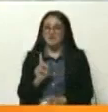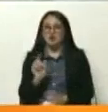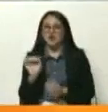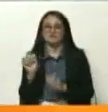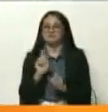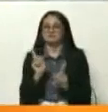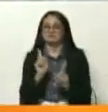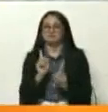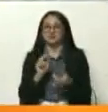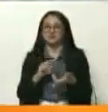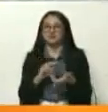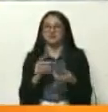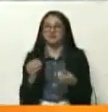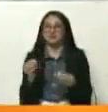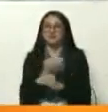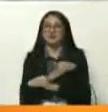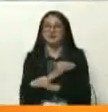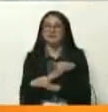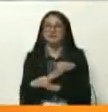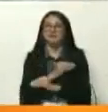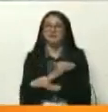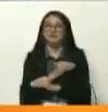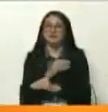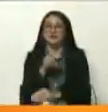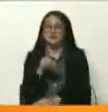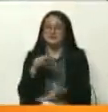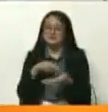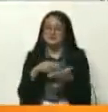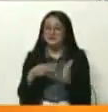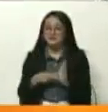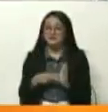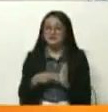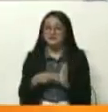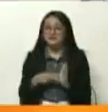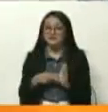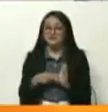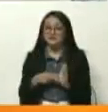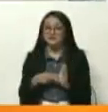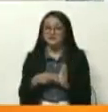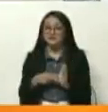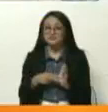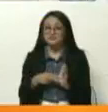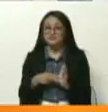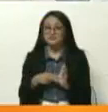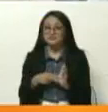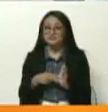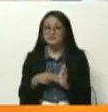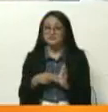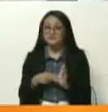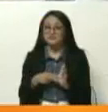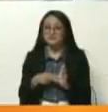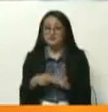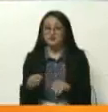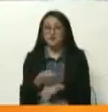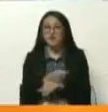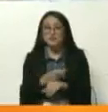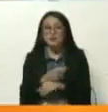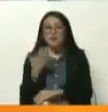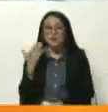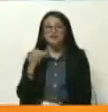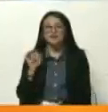contrario. Entonces, estas razones que exponemos acá, pues el gobierno las tomará en